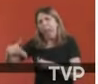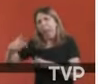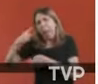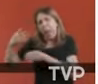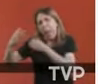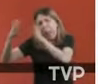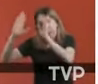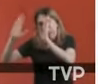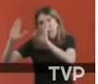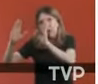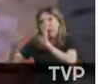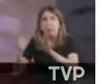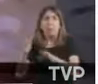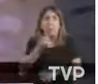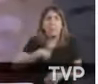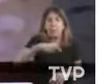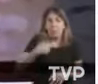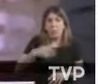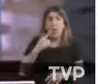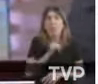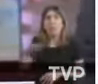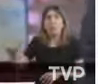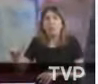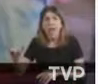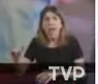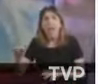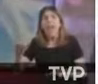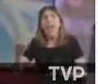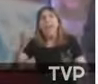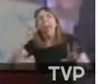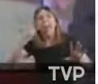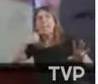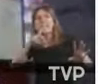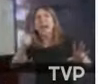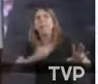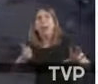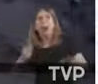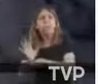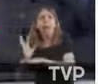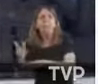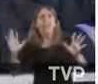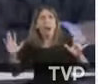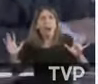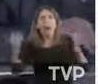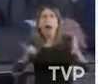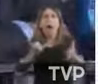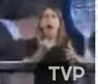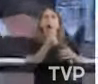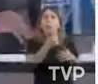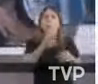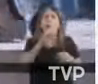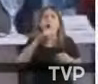hay caminos, denunciando que es una estafa. El propio fondo sabe, y bueno, hay un trabajo muy bueno de Alejandro Olmo, donde